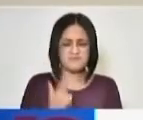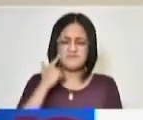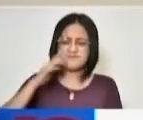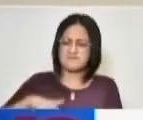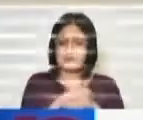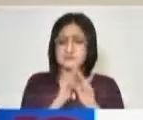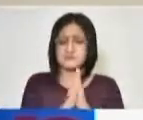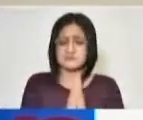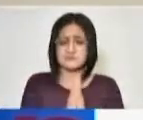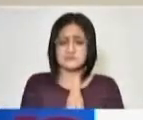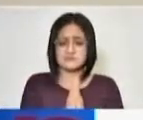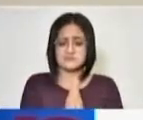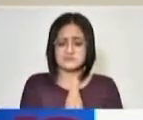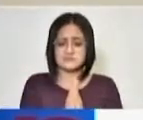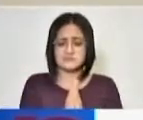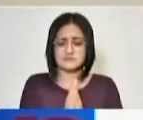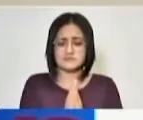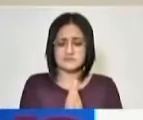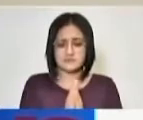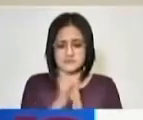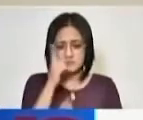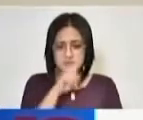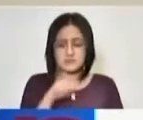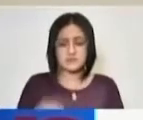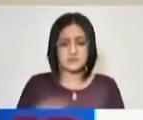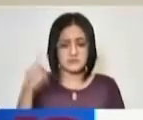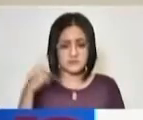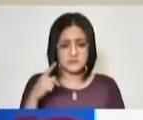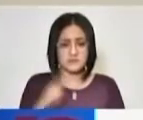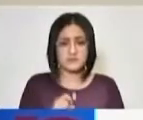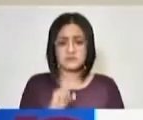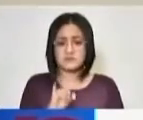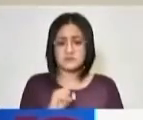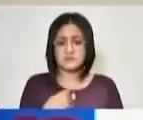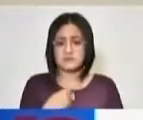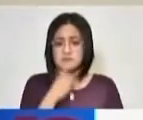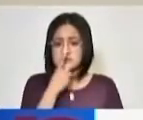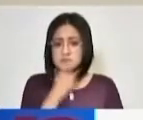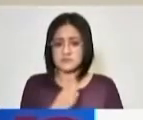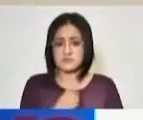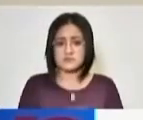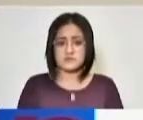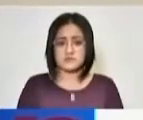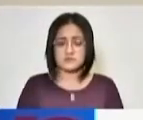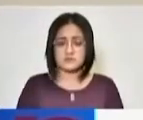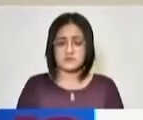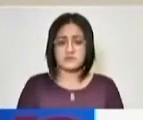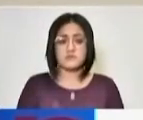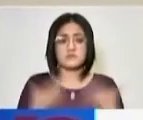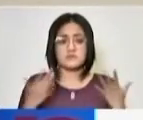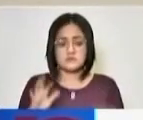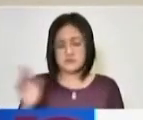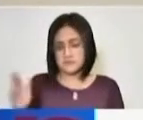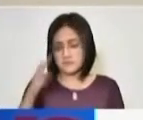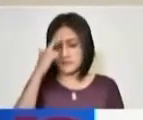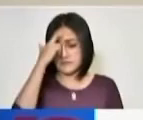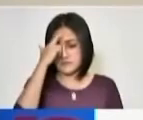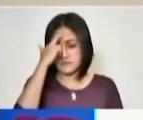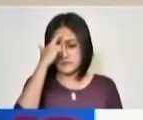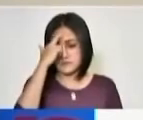castigarlos pendientes para puebla si lo digo en su momento sera